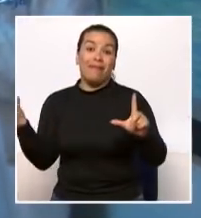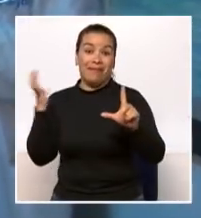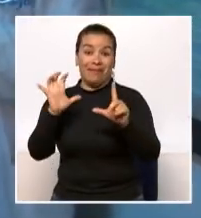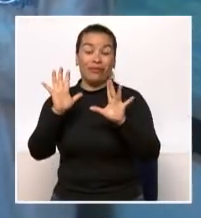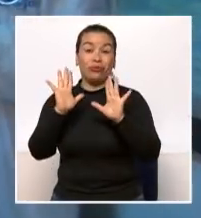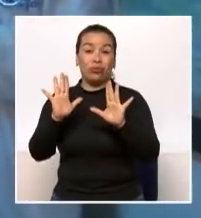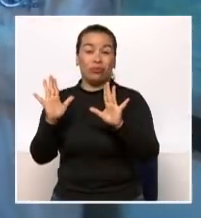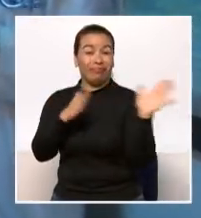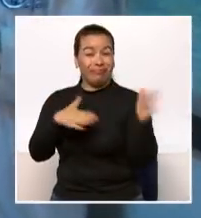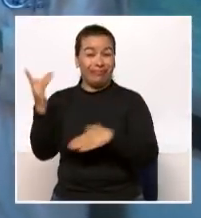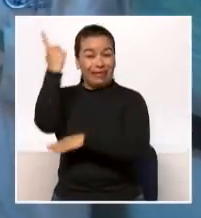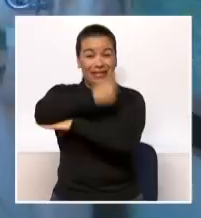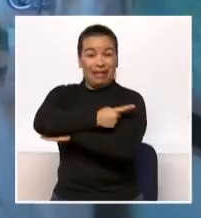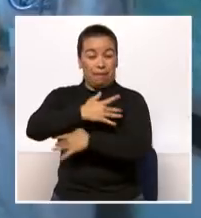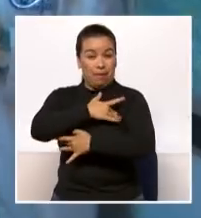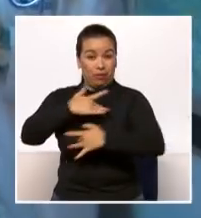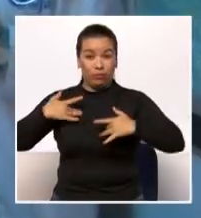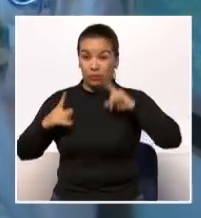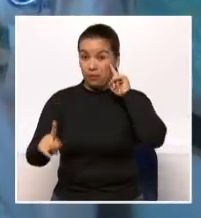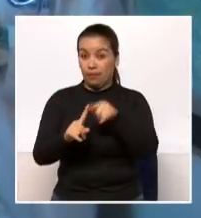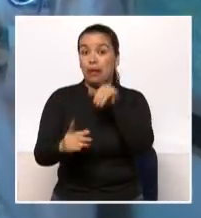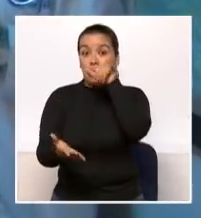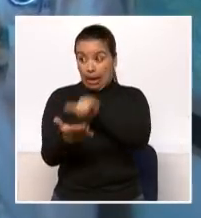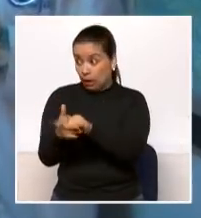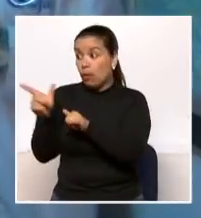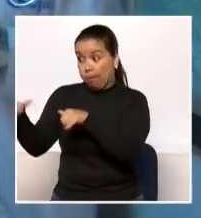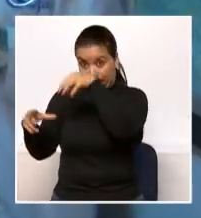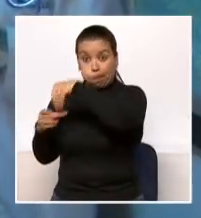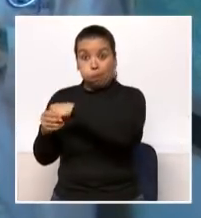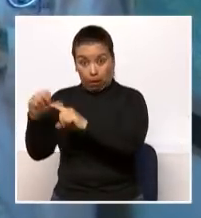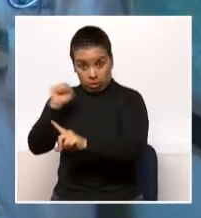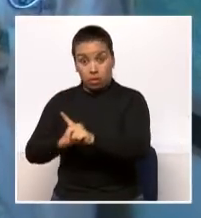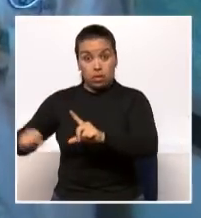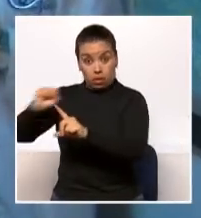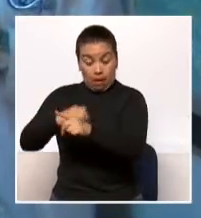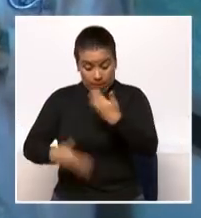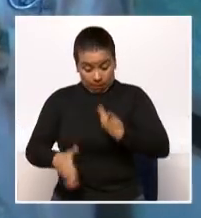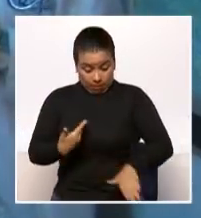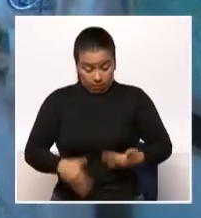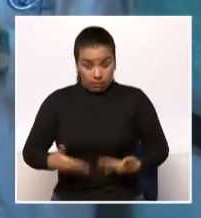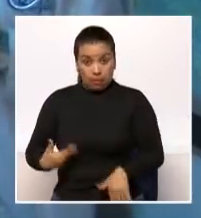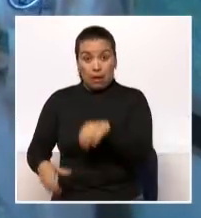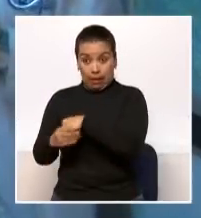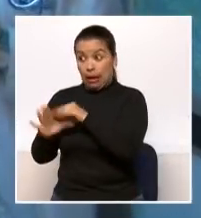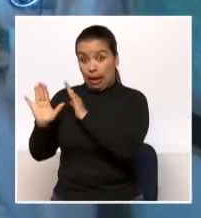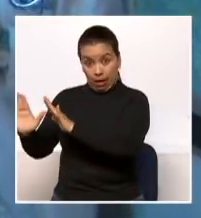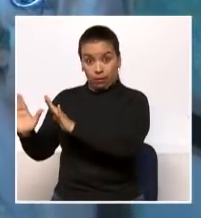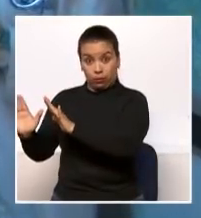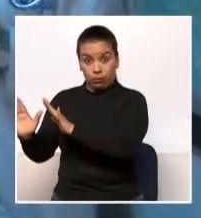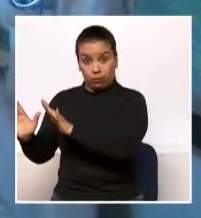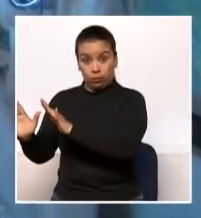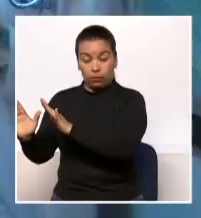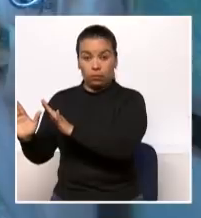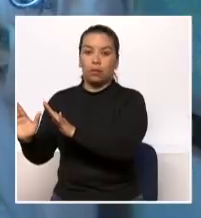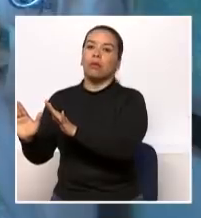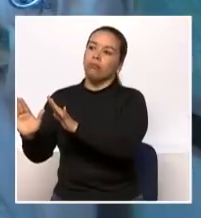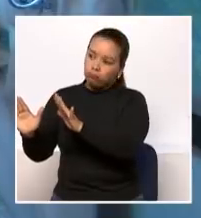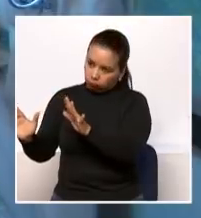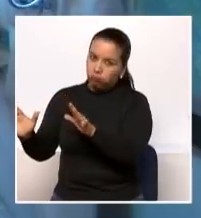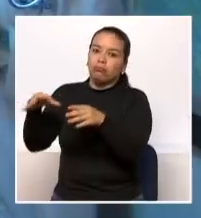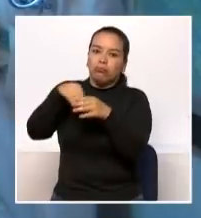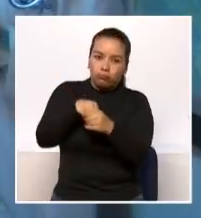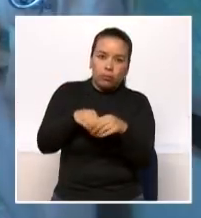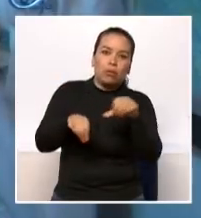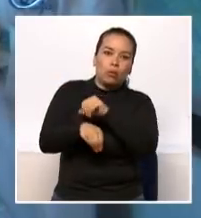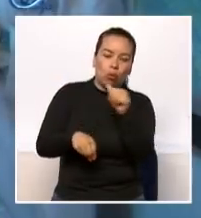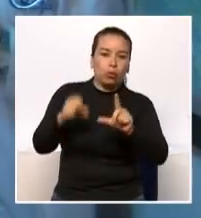tu Salud, que incluye este examen. En el programa de limpieza de colon con recambio de flora intestinal, incluye también este examen.